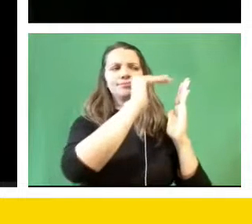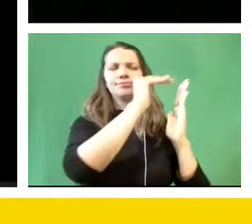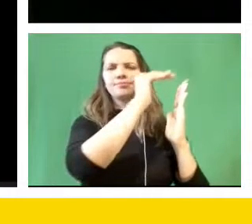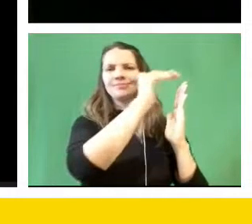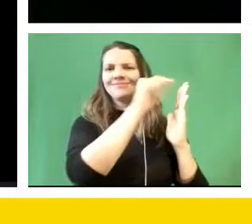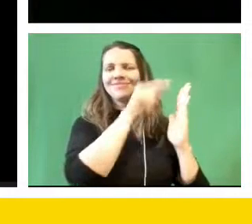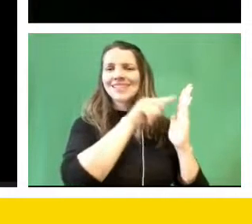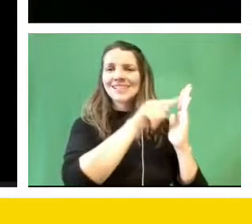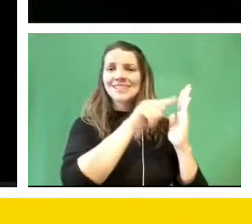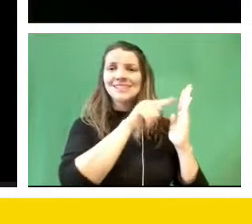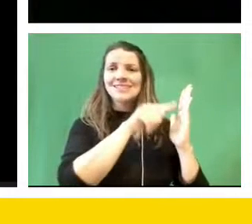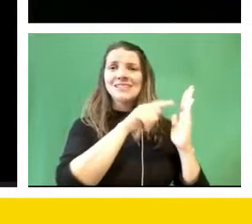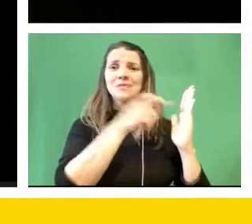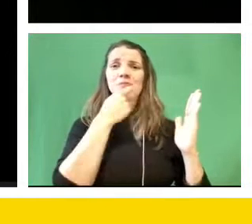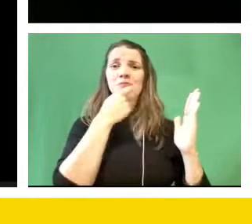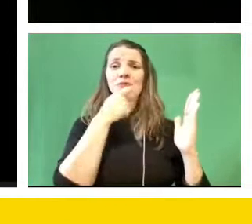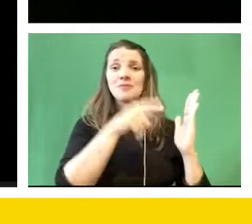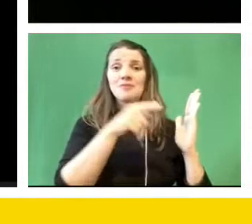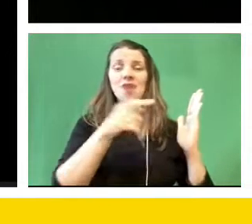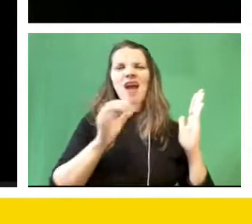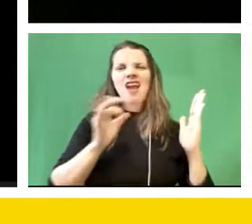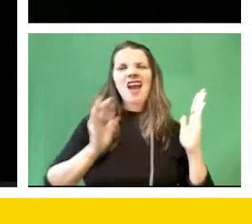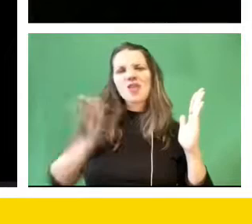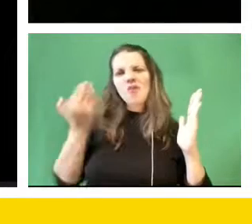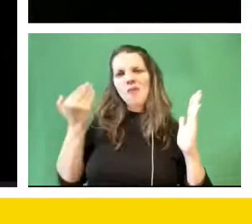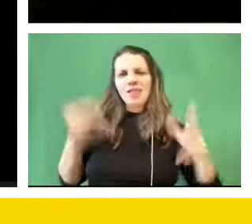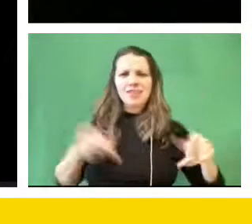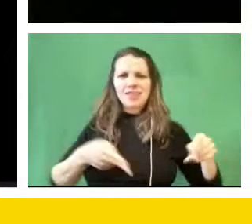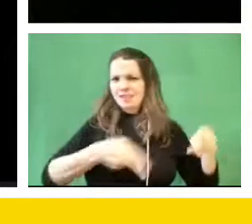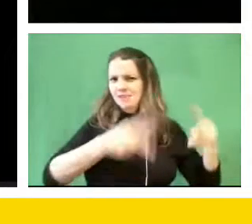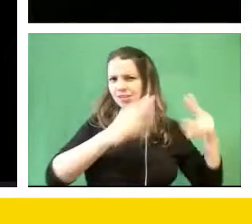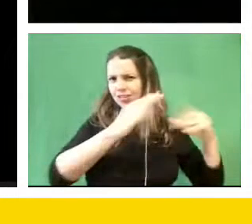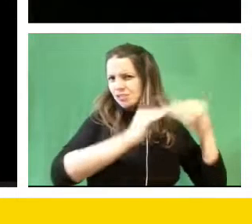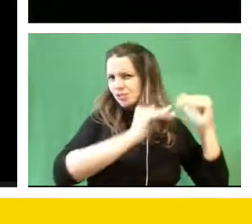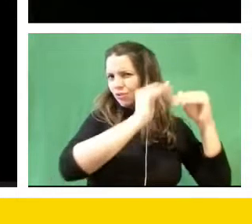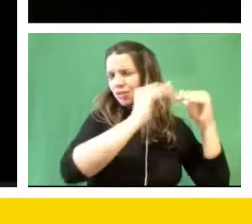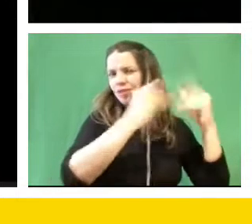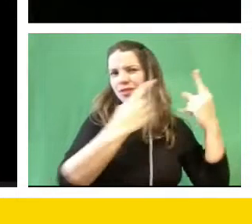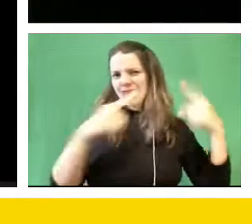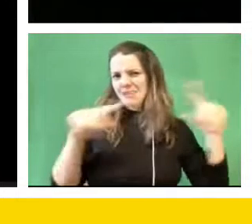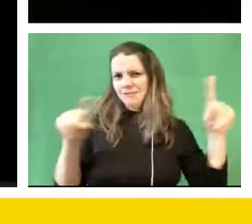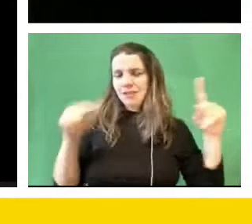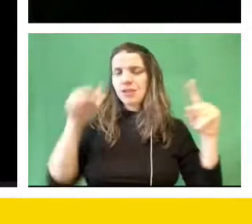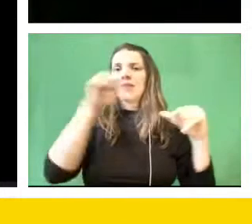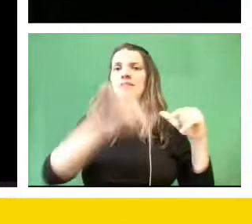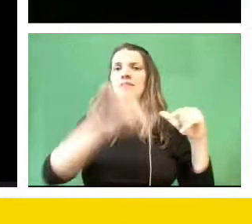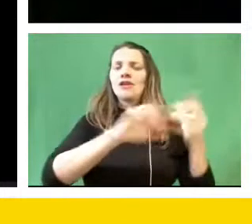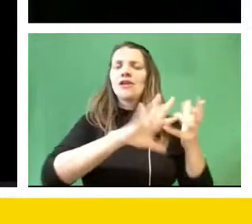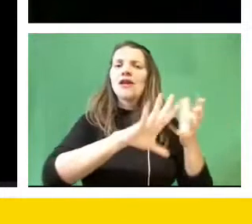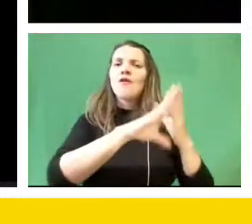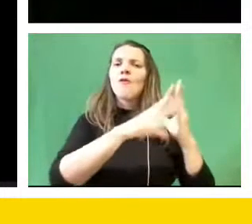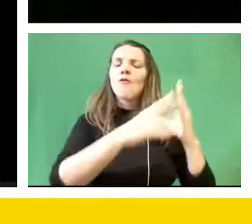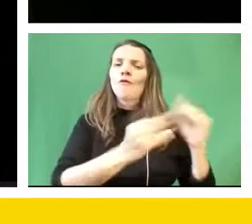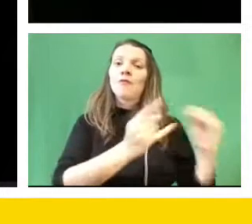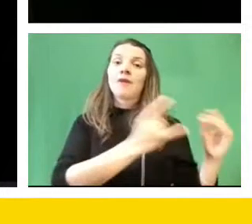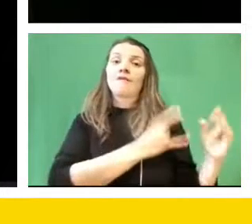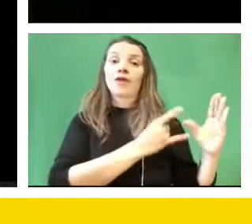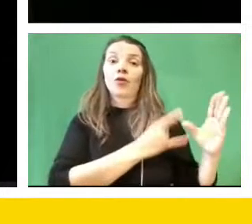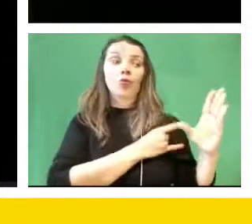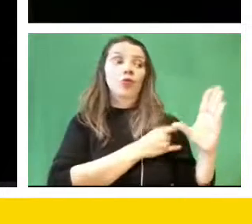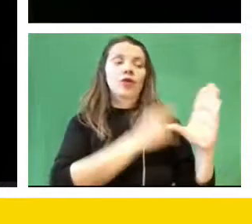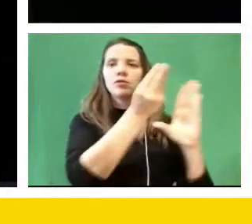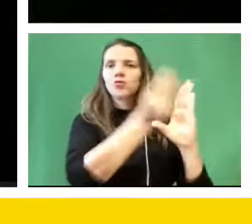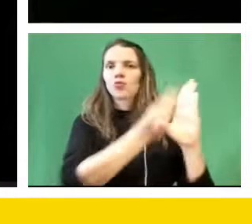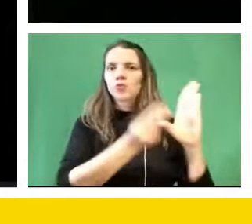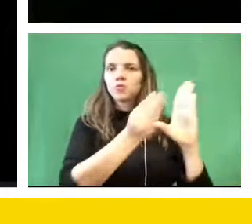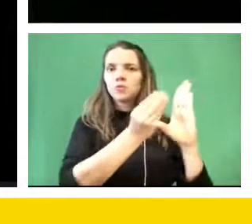con otro uso y se le fueron adhiriendo volumetrías, no era fácil, no era nada fácil buscar soluciones de